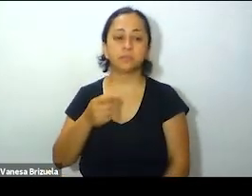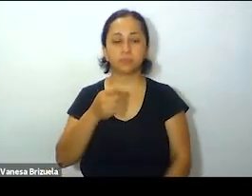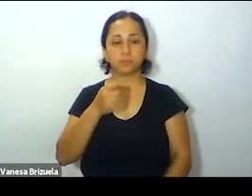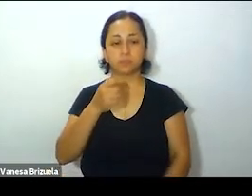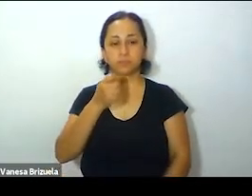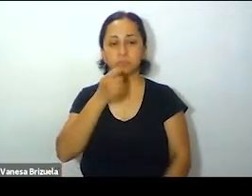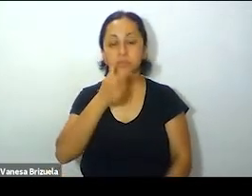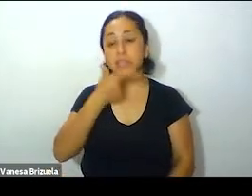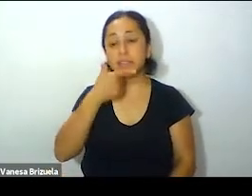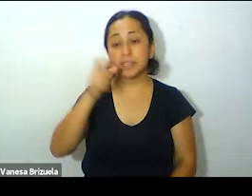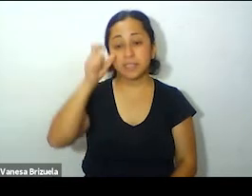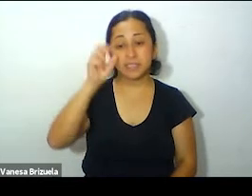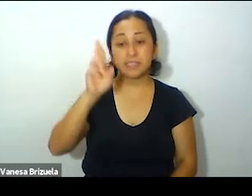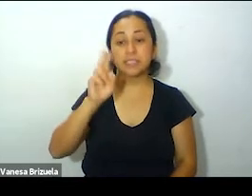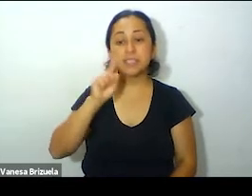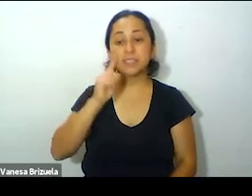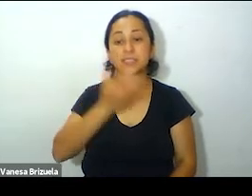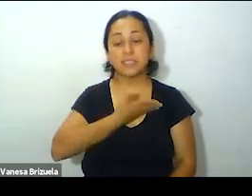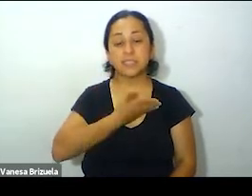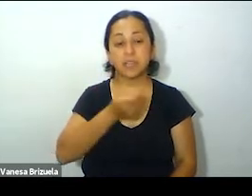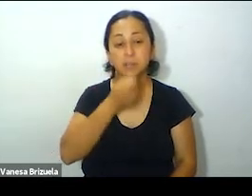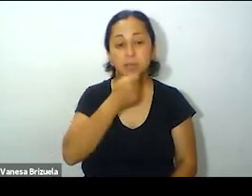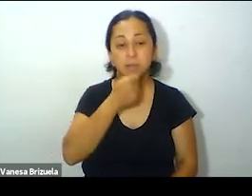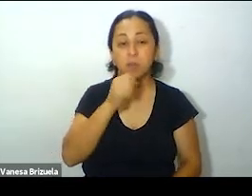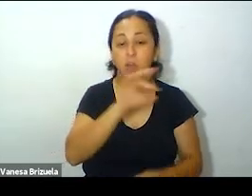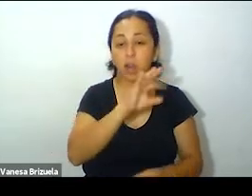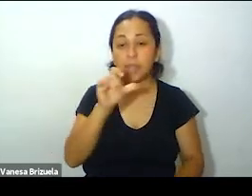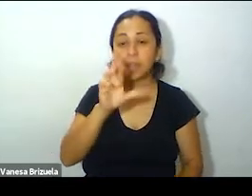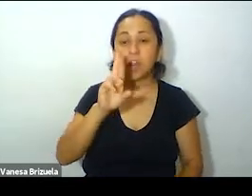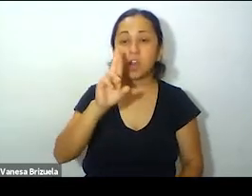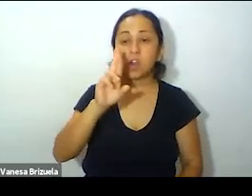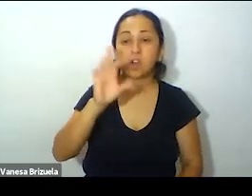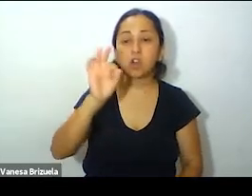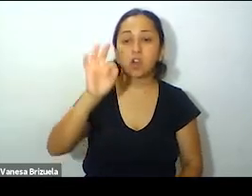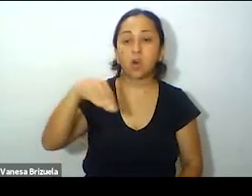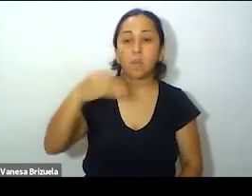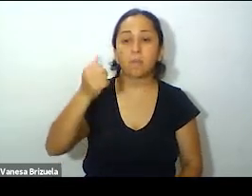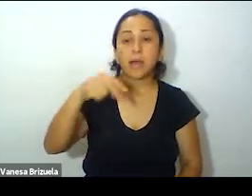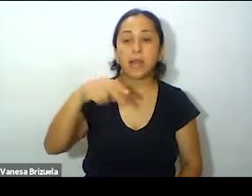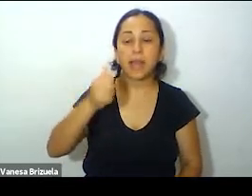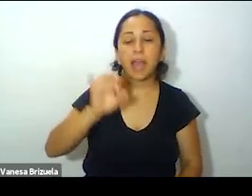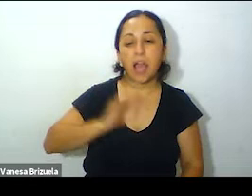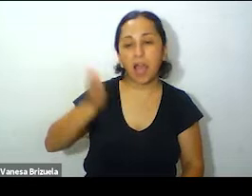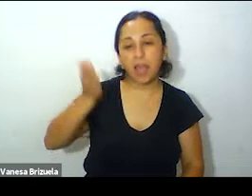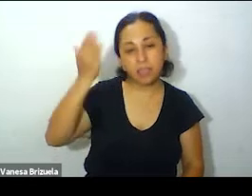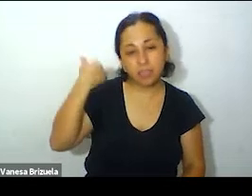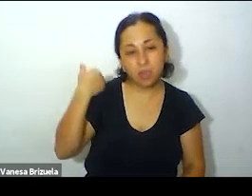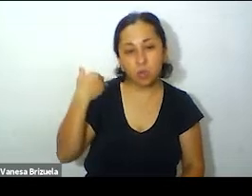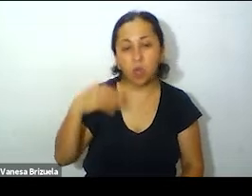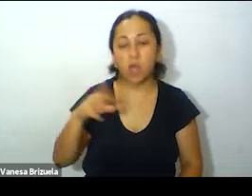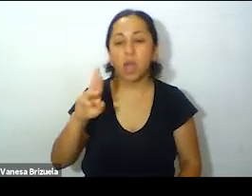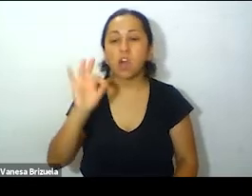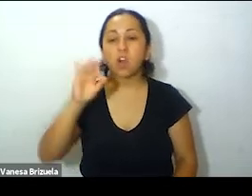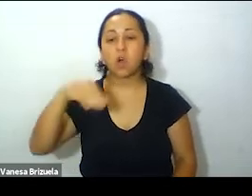podemos encontrar tipografías con serif que se llaman romana antigua, romana moderna, egipcia, las que tienen